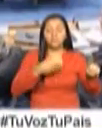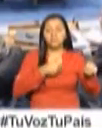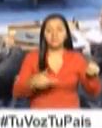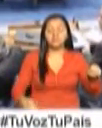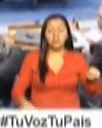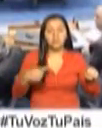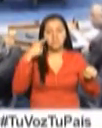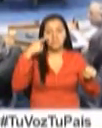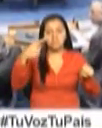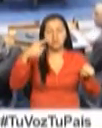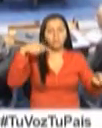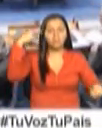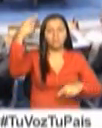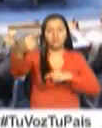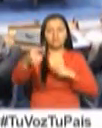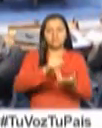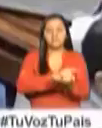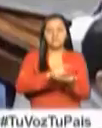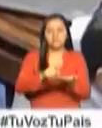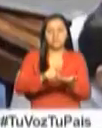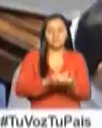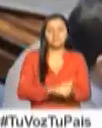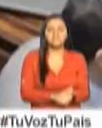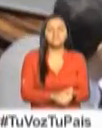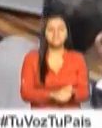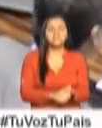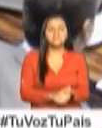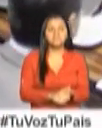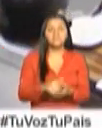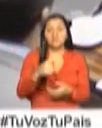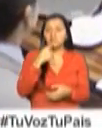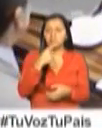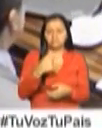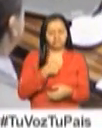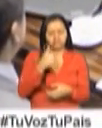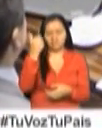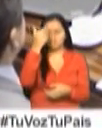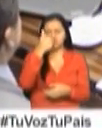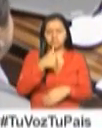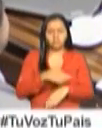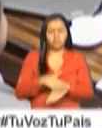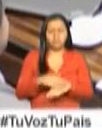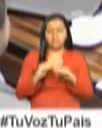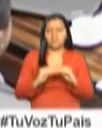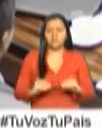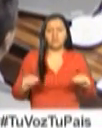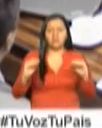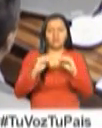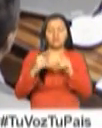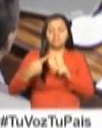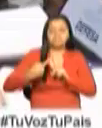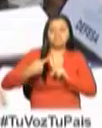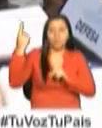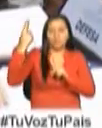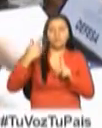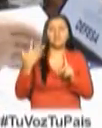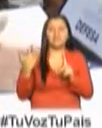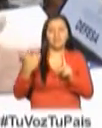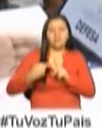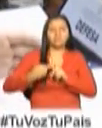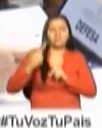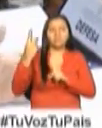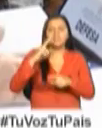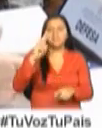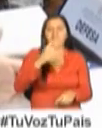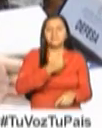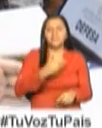a comienzos de la próxima semana. Ella insiste en que es inocente y denuncia ser víctima de un golpe de Estado orquestado por su